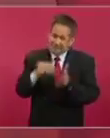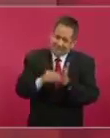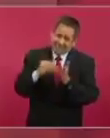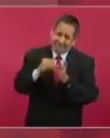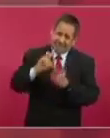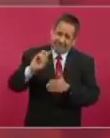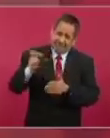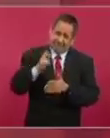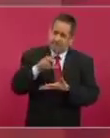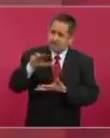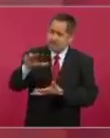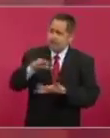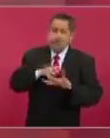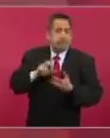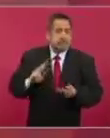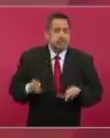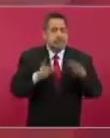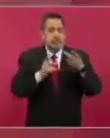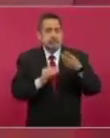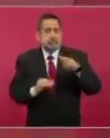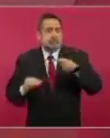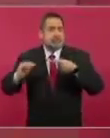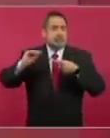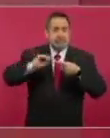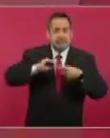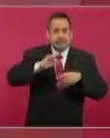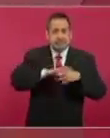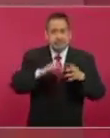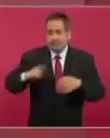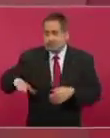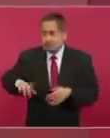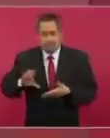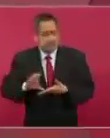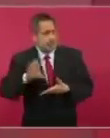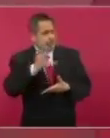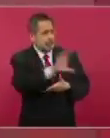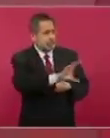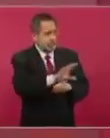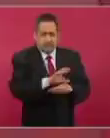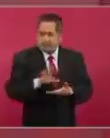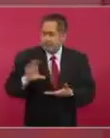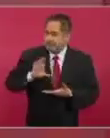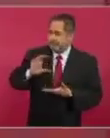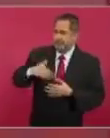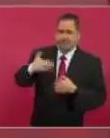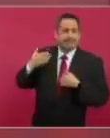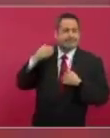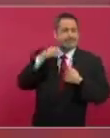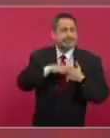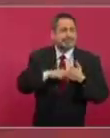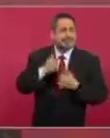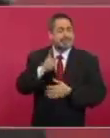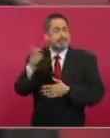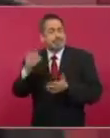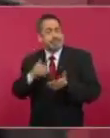$200 millones de dólares, ¿sí?, por encima del valor, y existe una auditoría de la